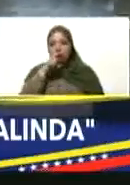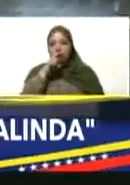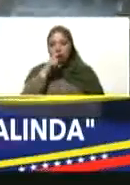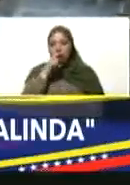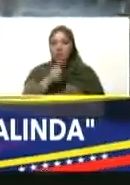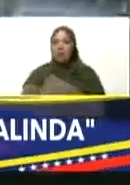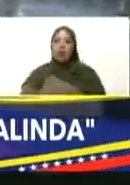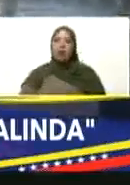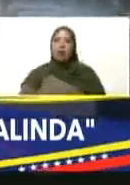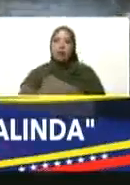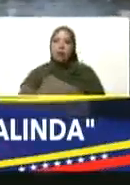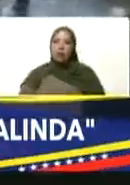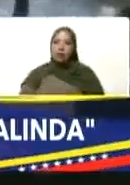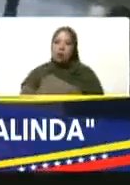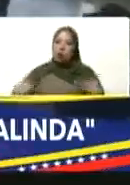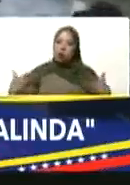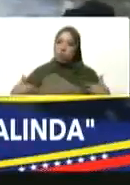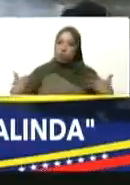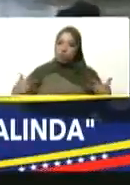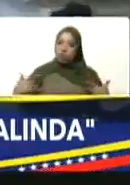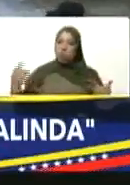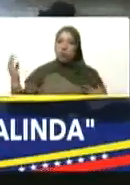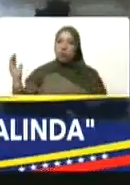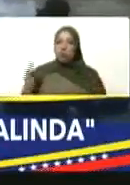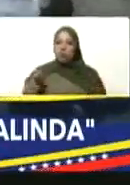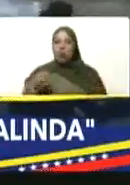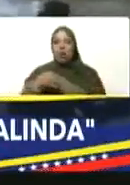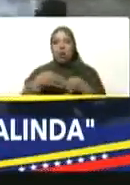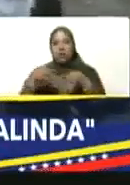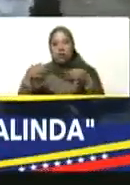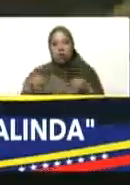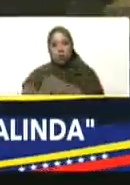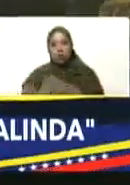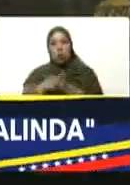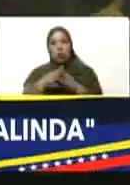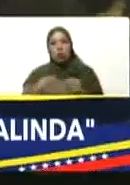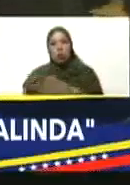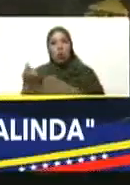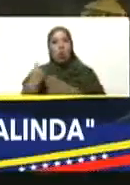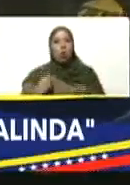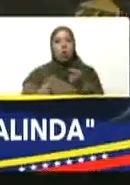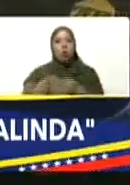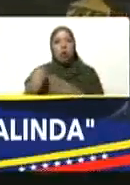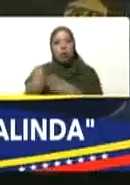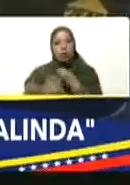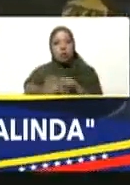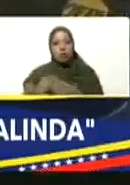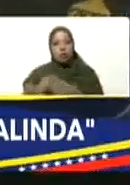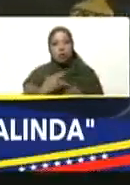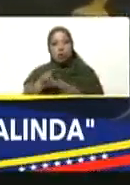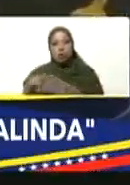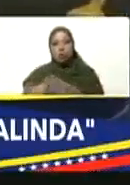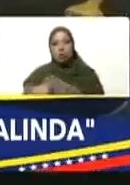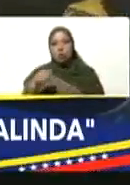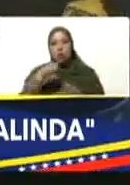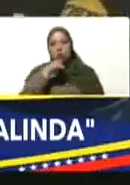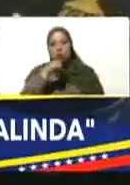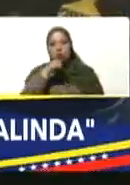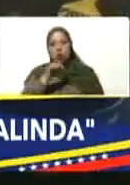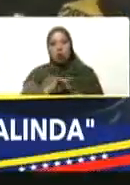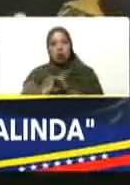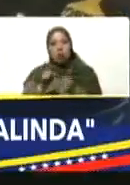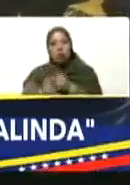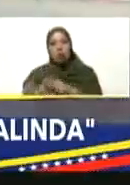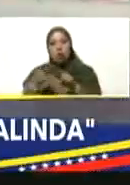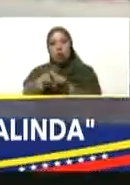alegres y estamos muy convencidos y muy seguros que con todo este dinamismo que se está dando, que usted ha instruido a través de